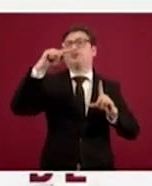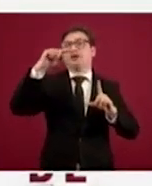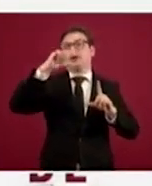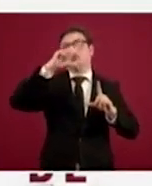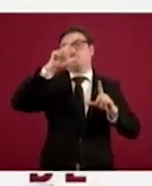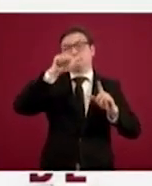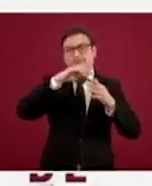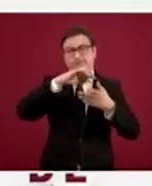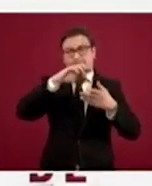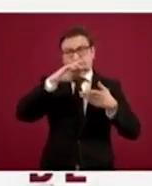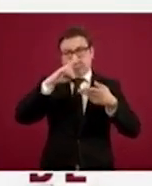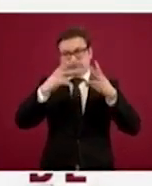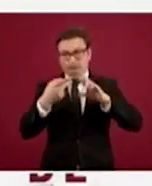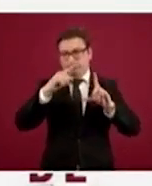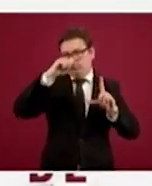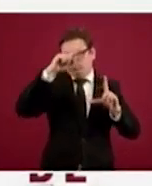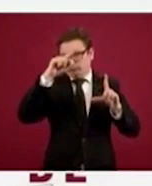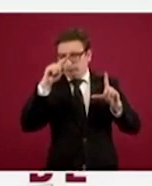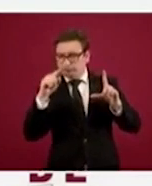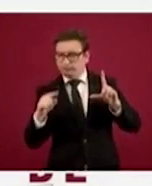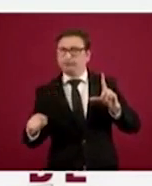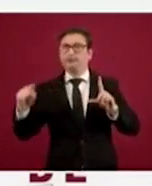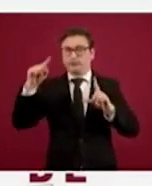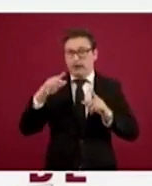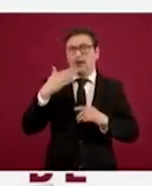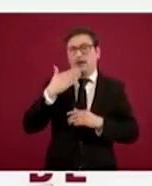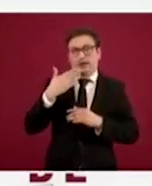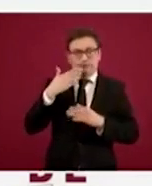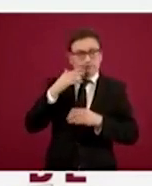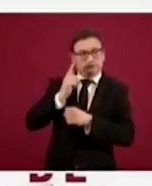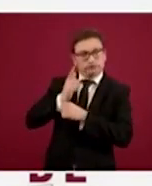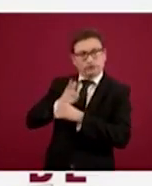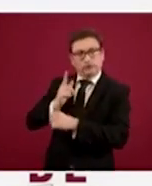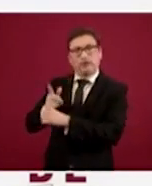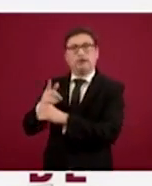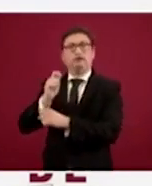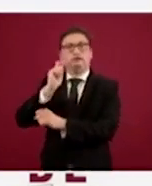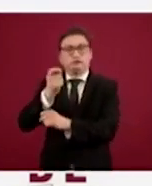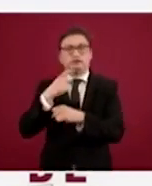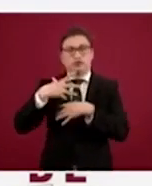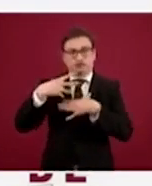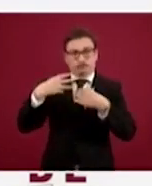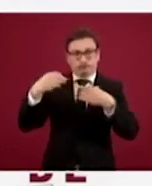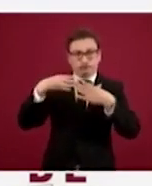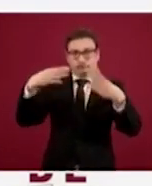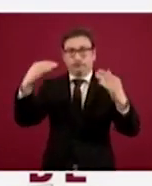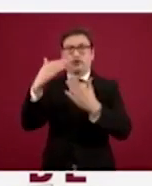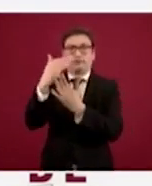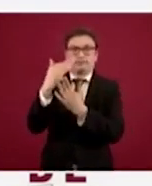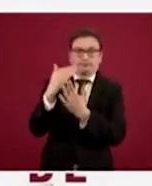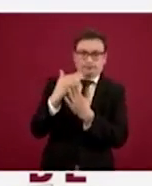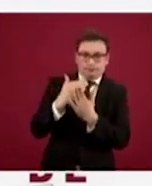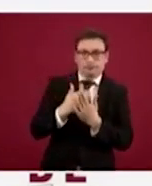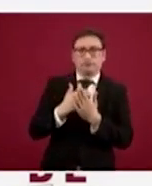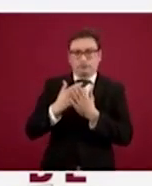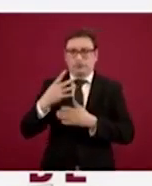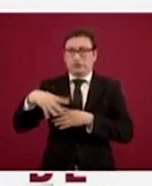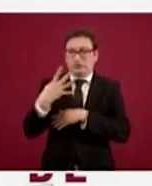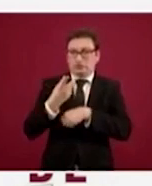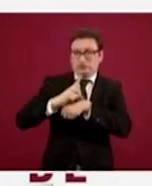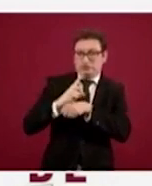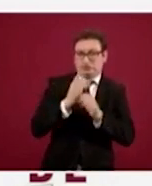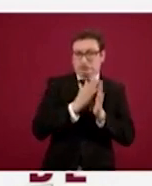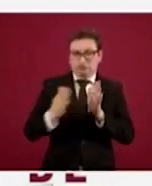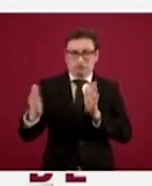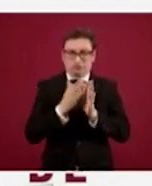descendente de la de la curva de casos eso ha hecho que se empiece a contraer la cantidad de casos en los últimos 14 días